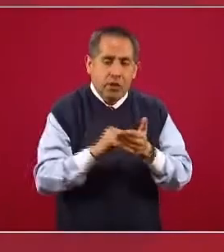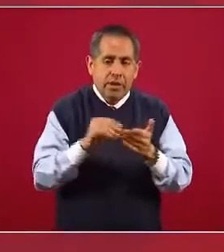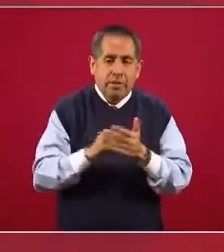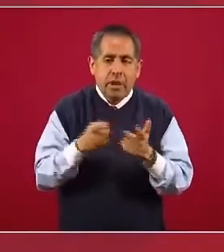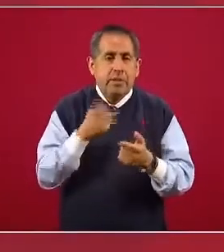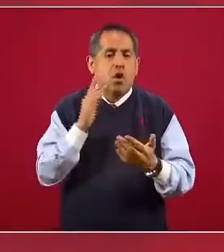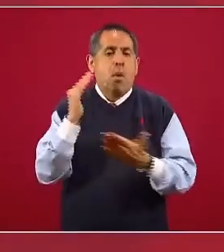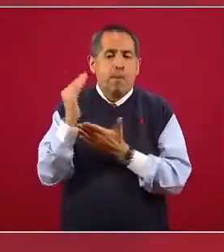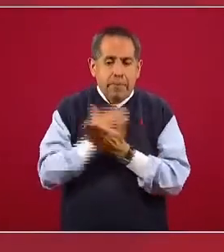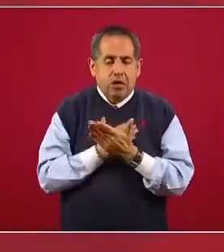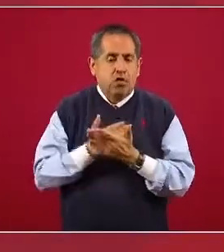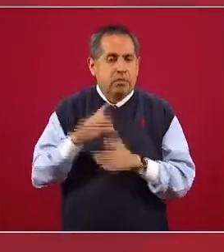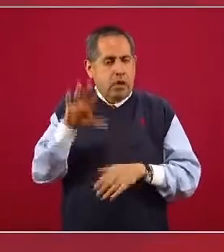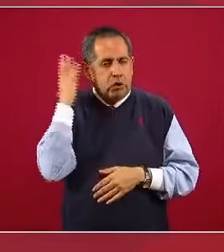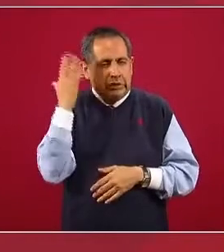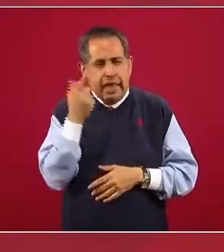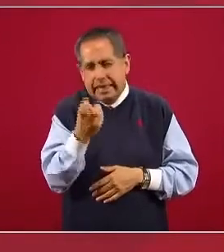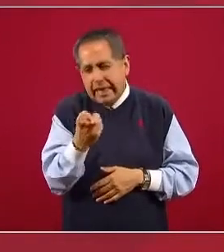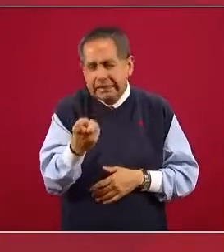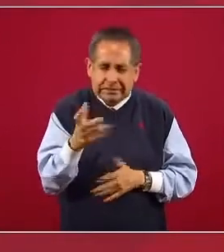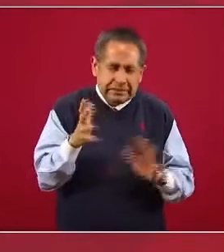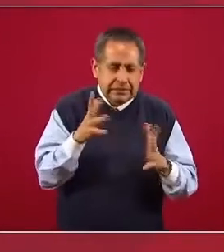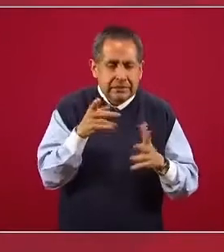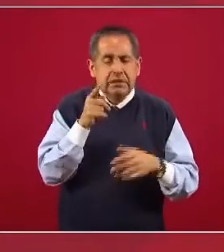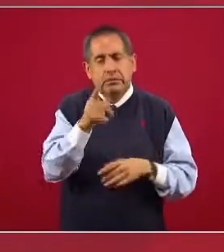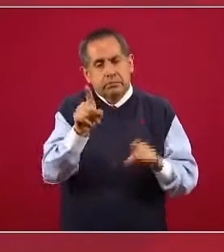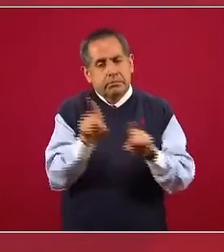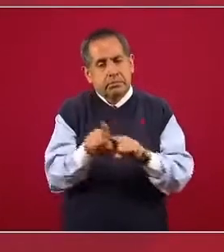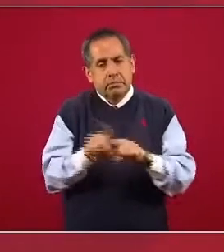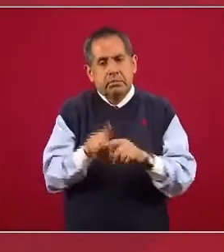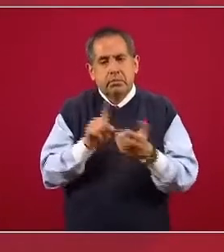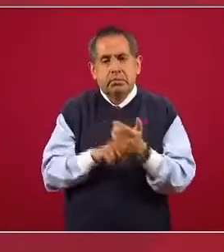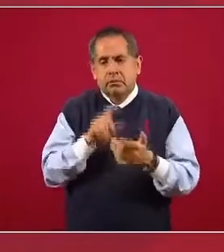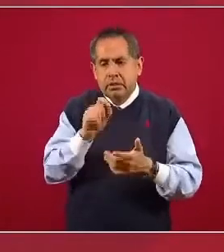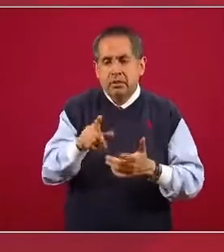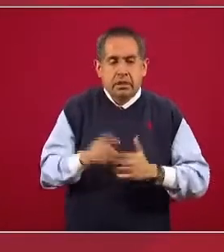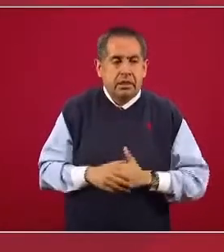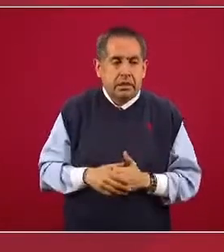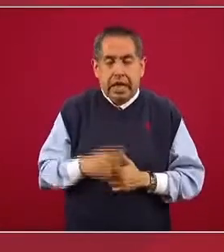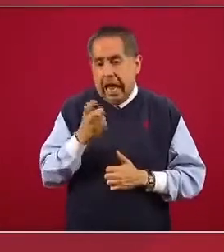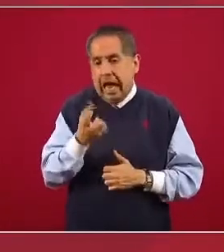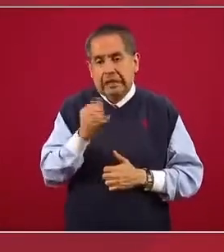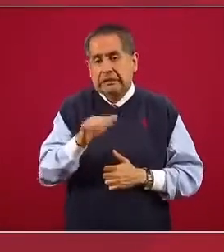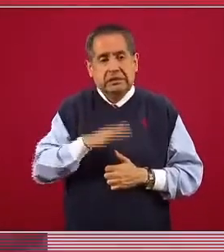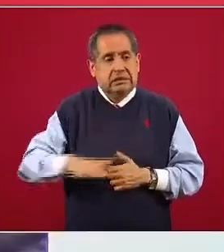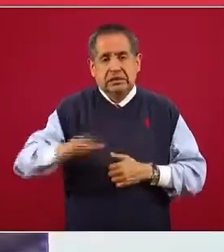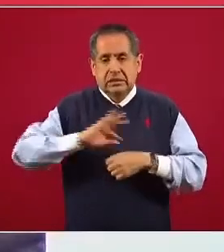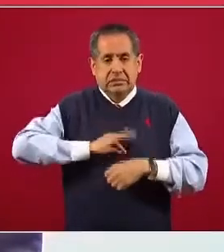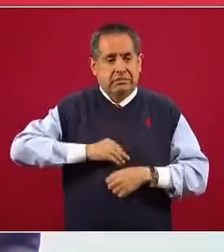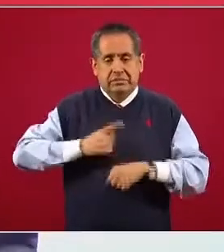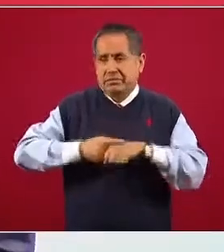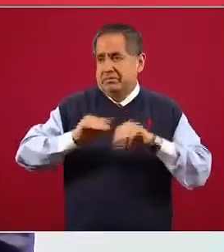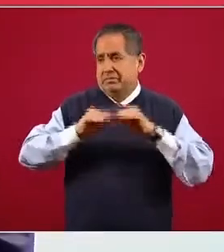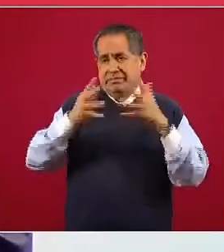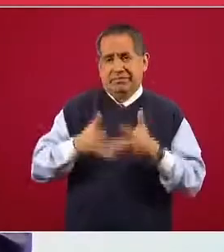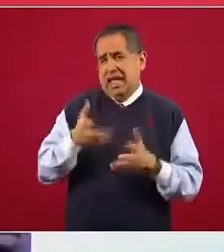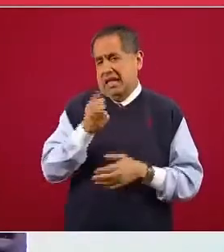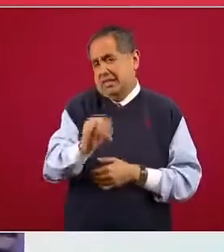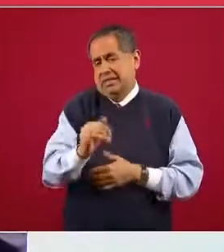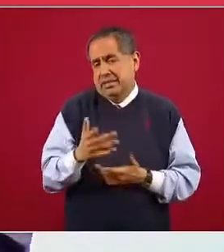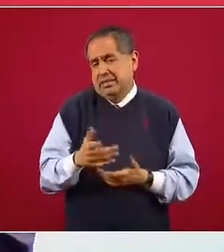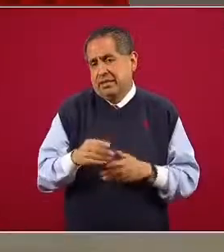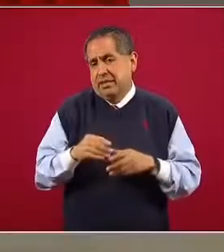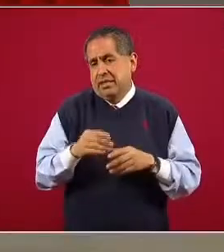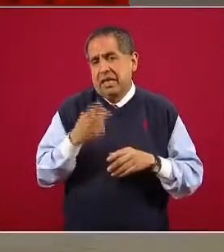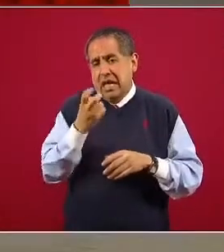una menor velocidad. Entonces, eso es, así ocurren en las epidemias de enfermedades infecciosas,